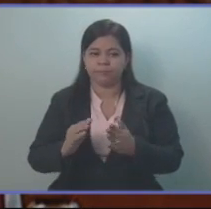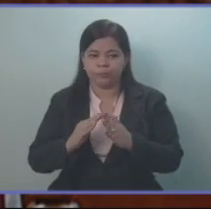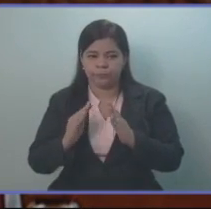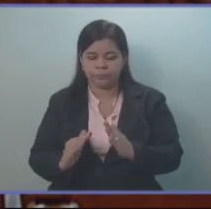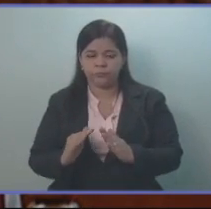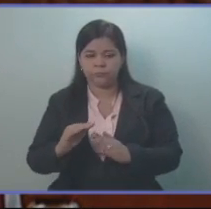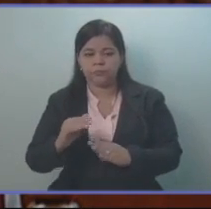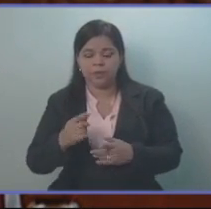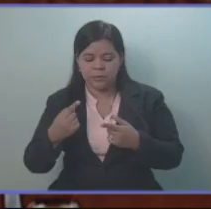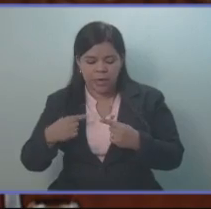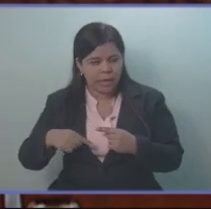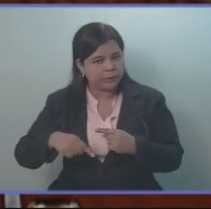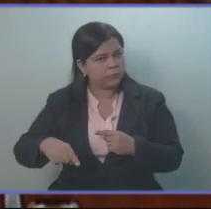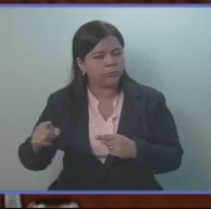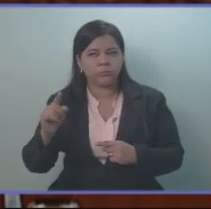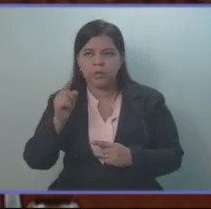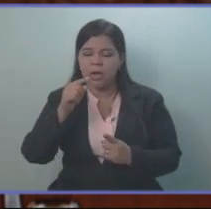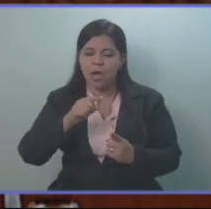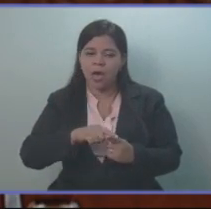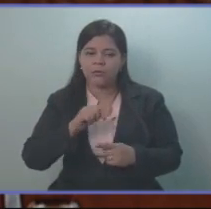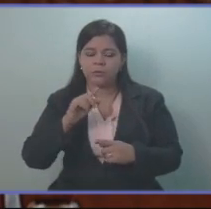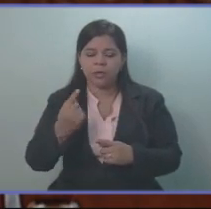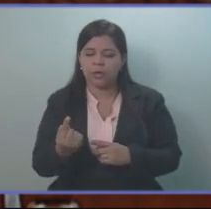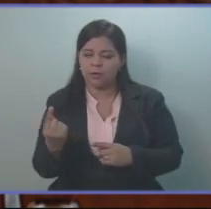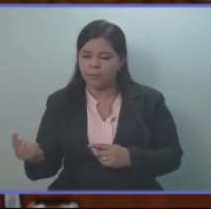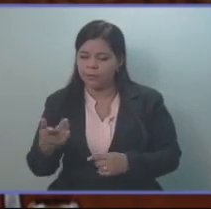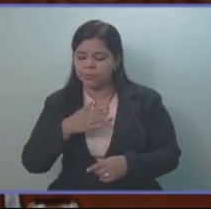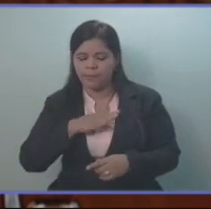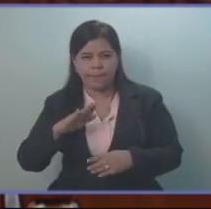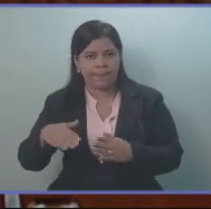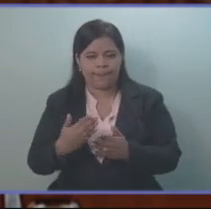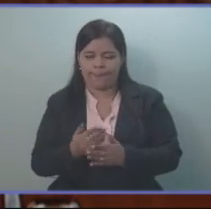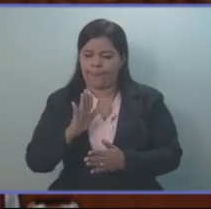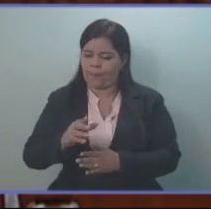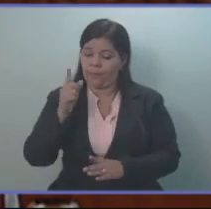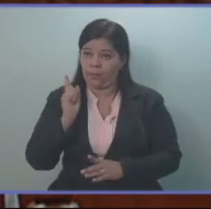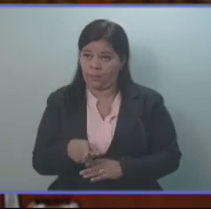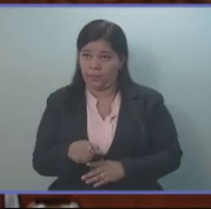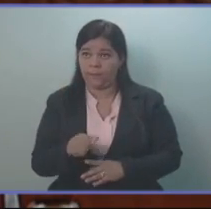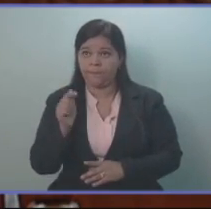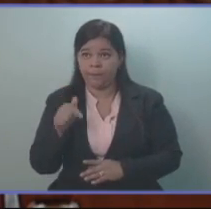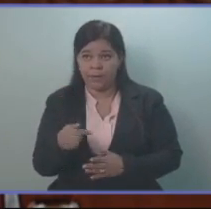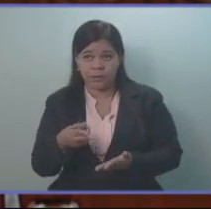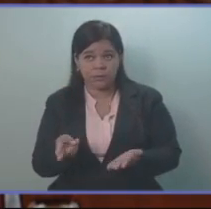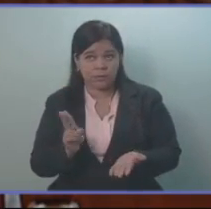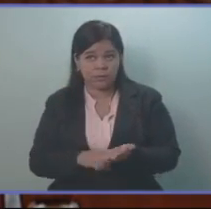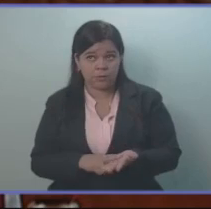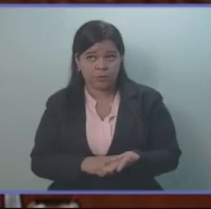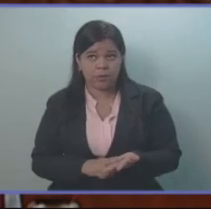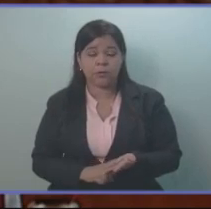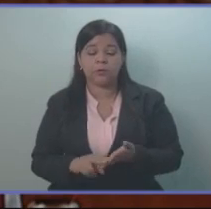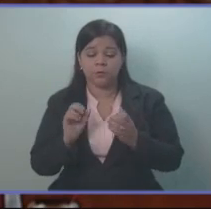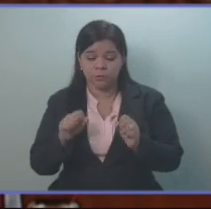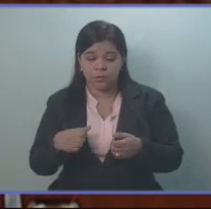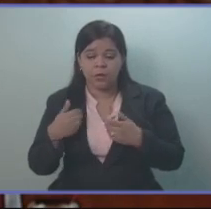carácter vitalicio mientras las partes cumplan con sus obligaciones. El mencionado contrato se otorgará en